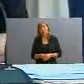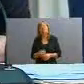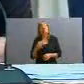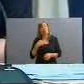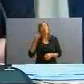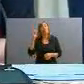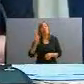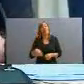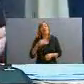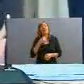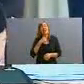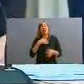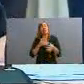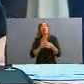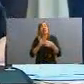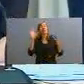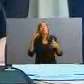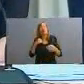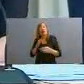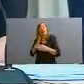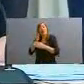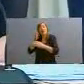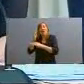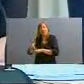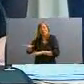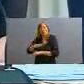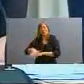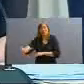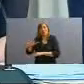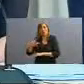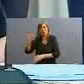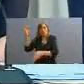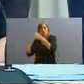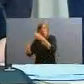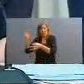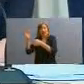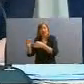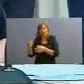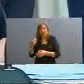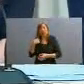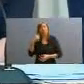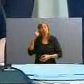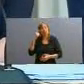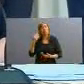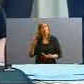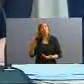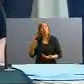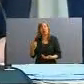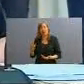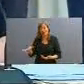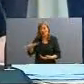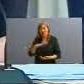democratizar el acceso al sistema judicial. Creemos que el Poder Judicial no puede ser un